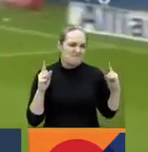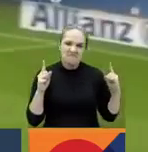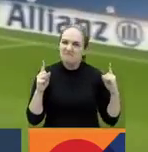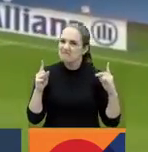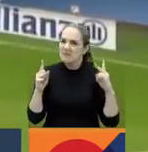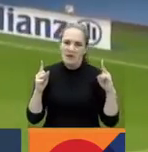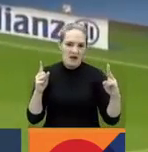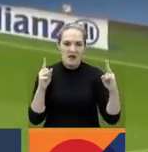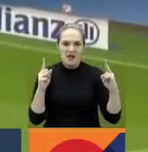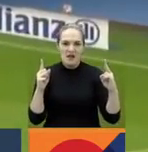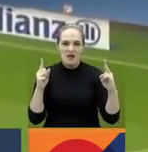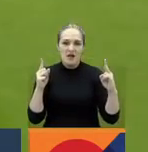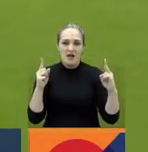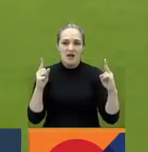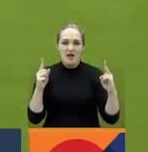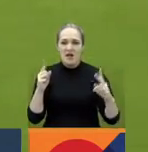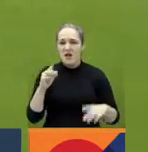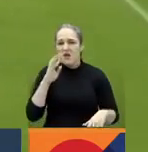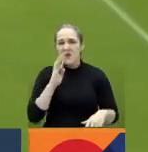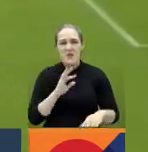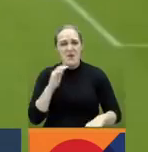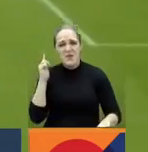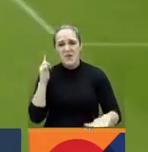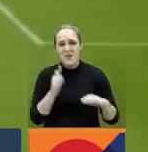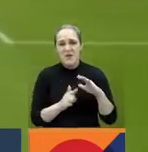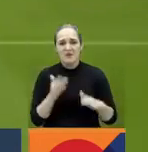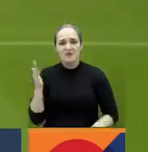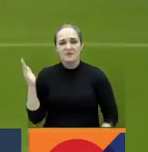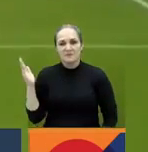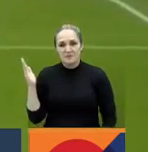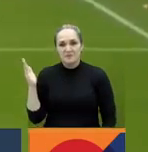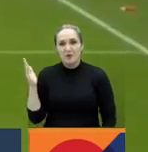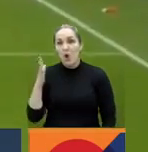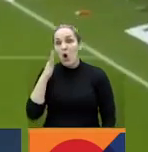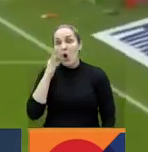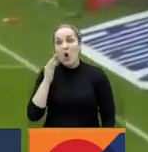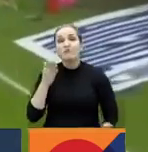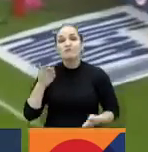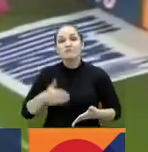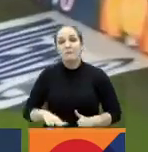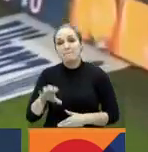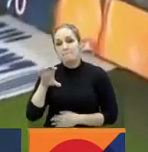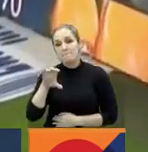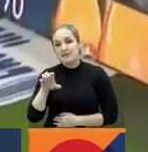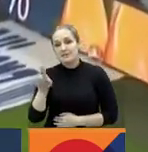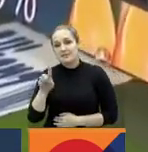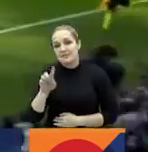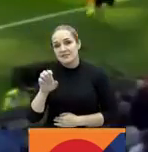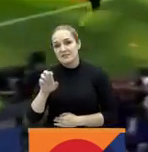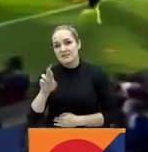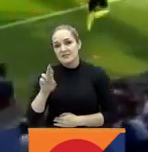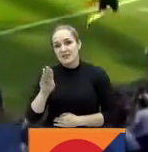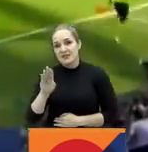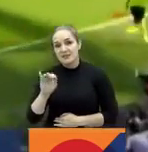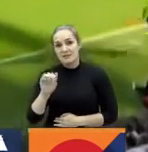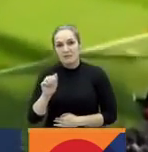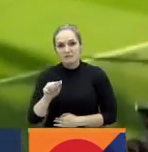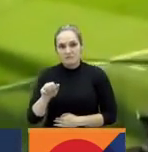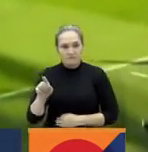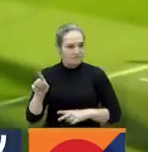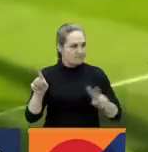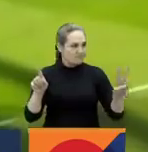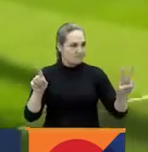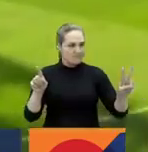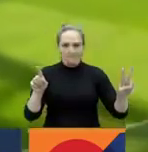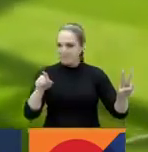el equipo visitante. Y qué gol de Filip Kostic, el serbio, para convertir el 2-1 y victoria histórica del Eintracht Frankfurt